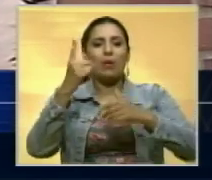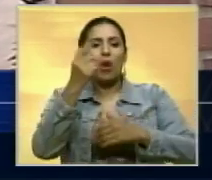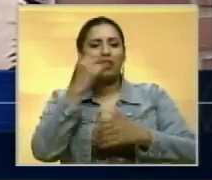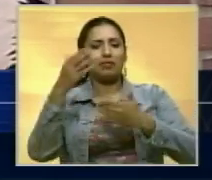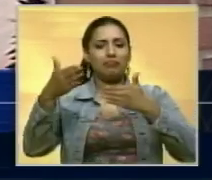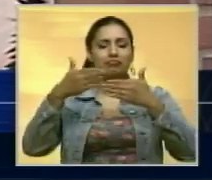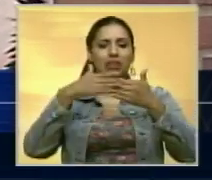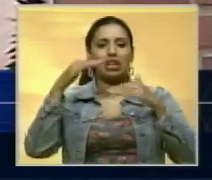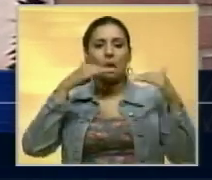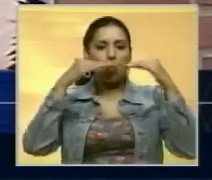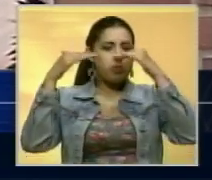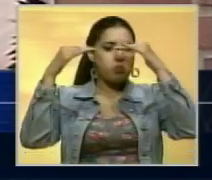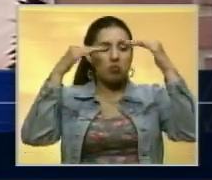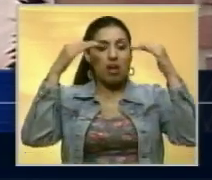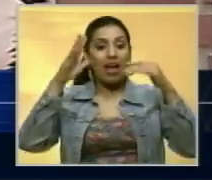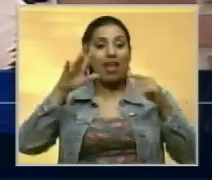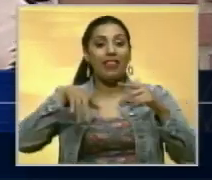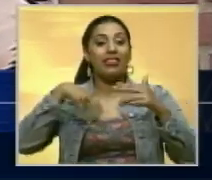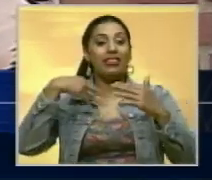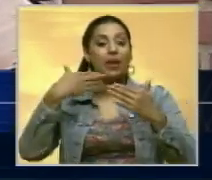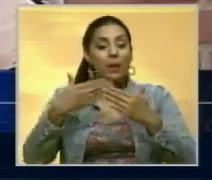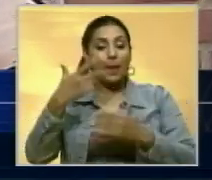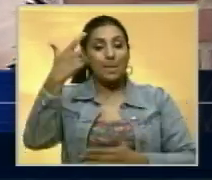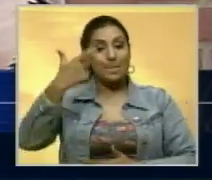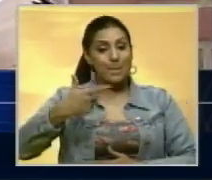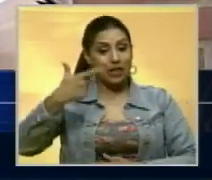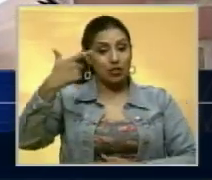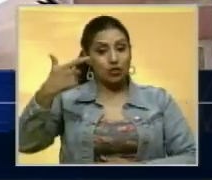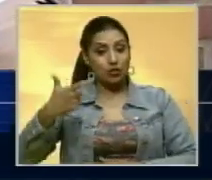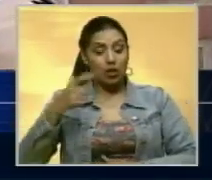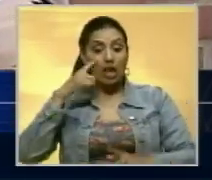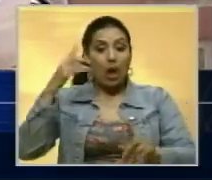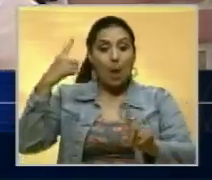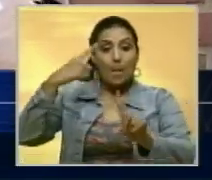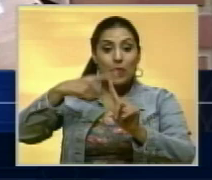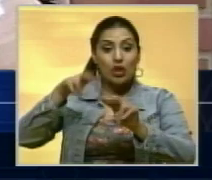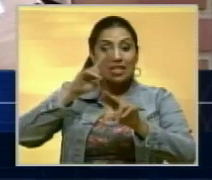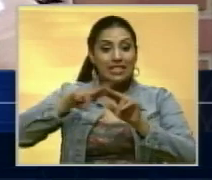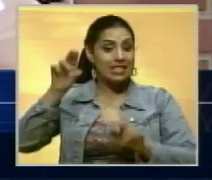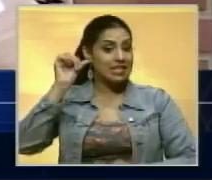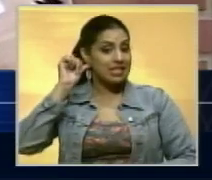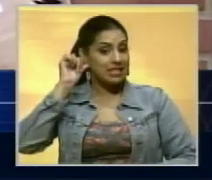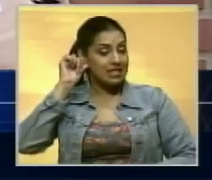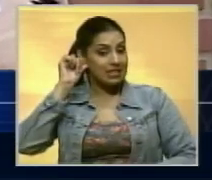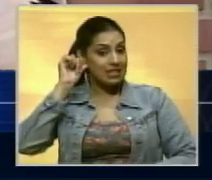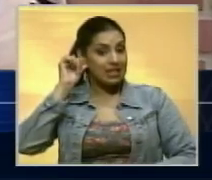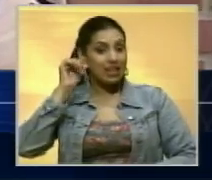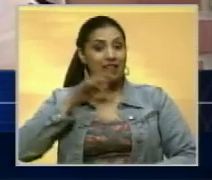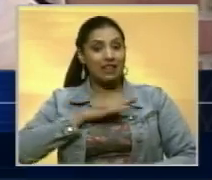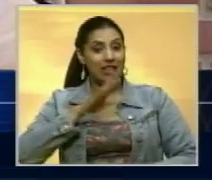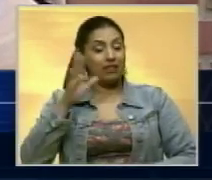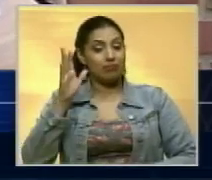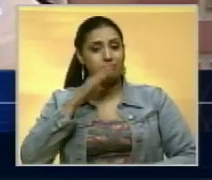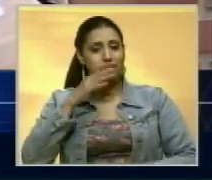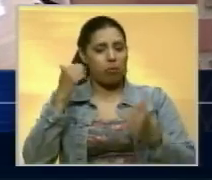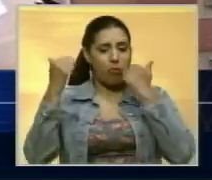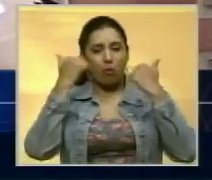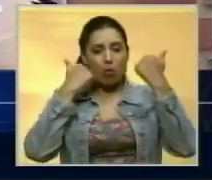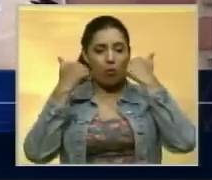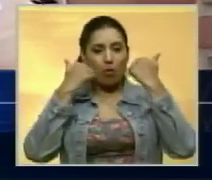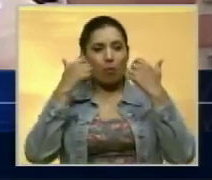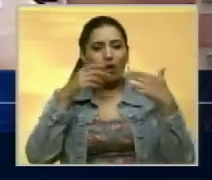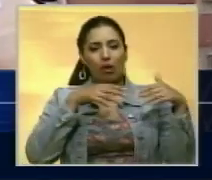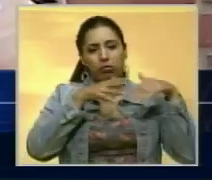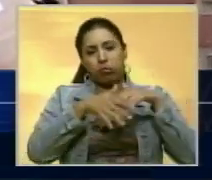de la tarde. Cuando logramos que las personas encontraran el cadáver de la niña, estaba en un estado muy aporreado porque